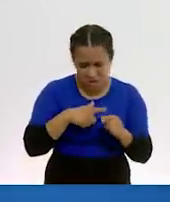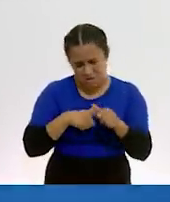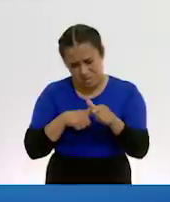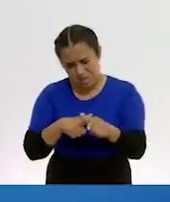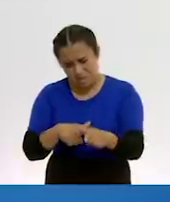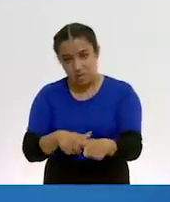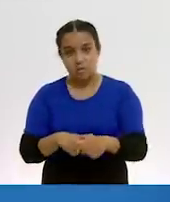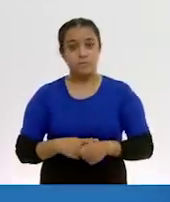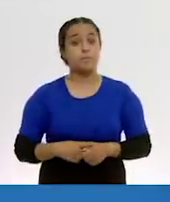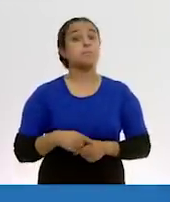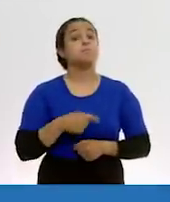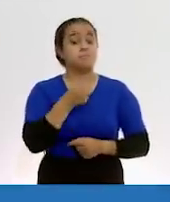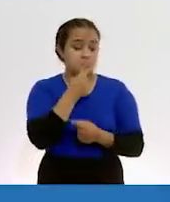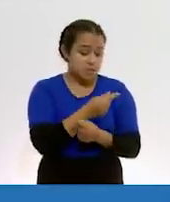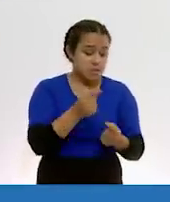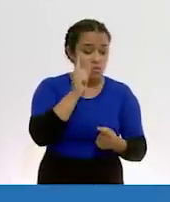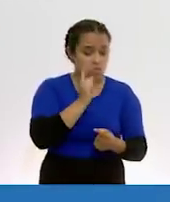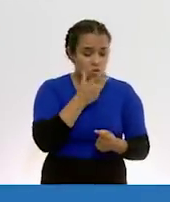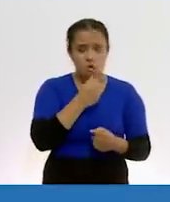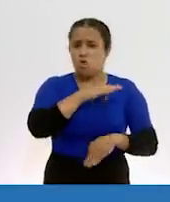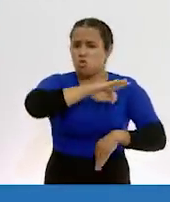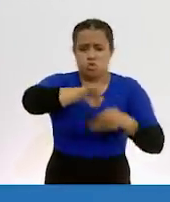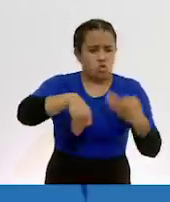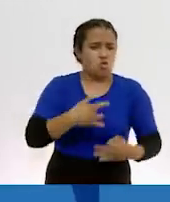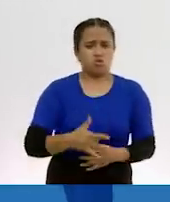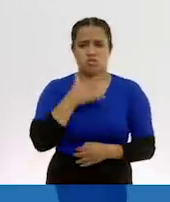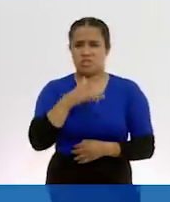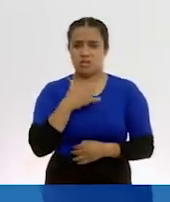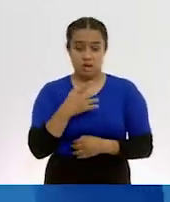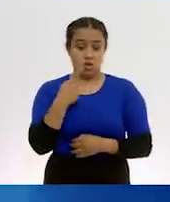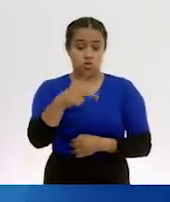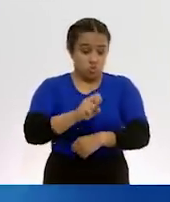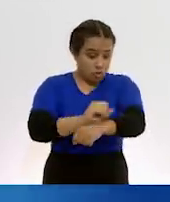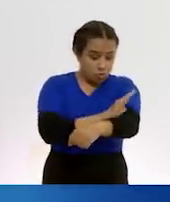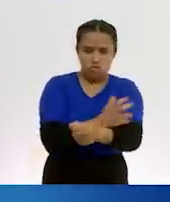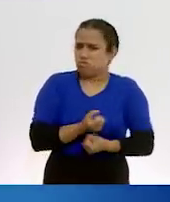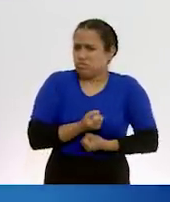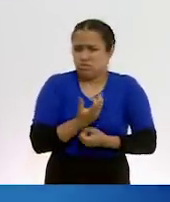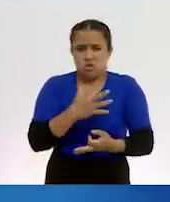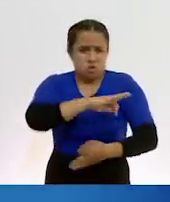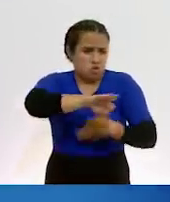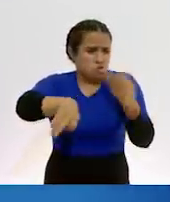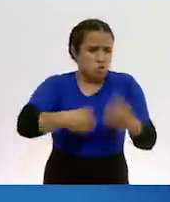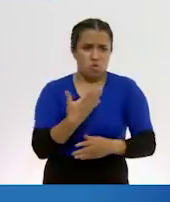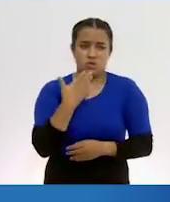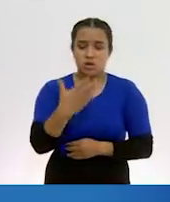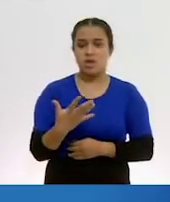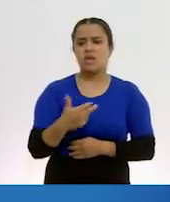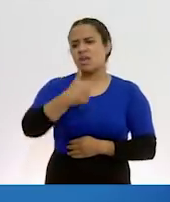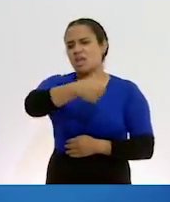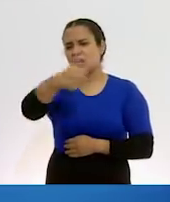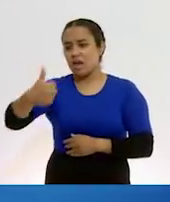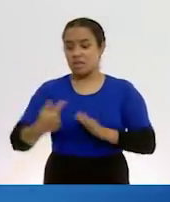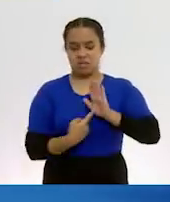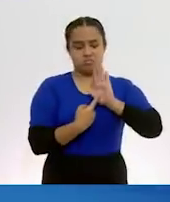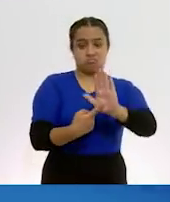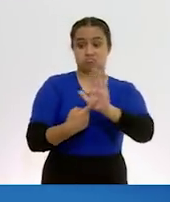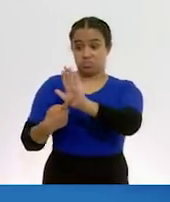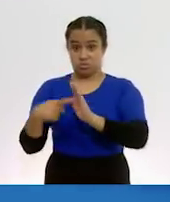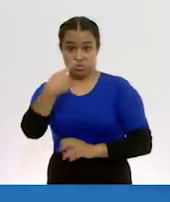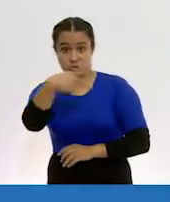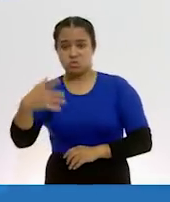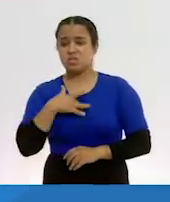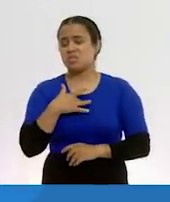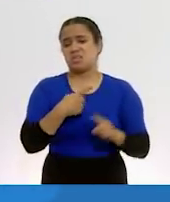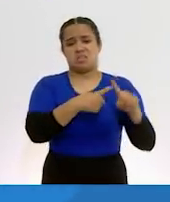y niños tienen el mismo derecho a sentir y expresar sus emociones. Todas son válidas y tenemos distintas formas de mostrar lo que sentimos.